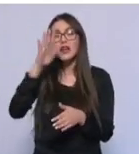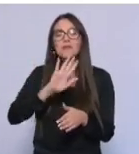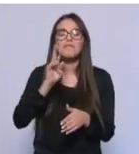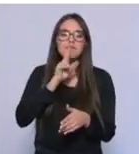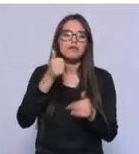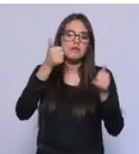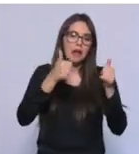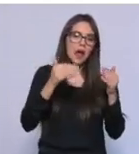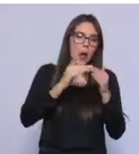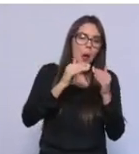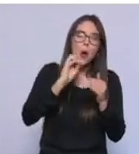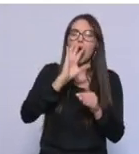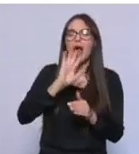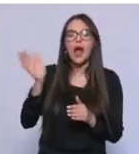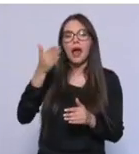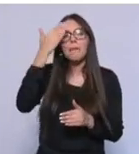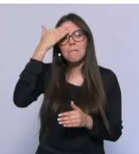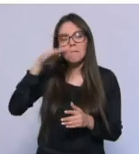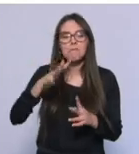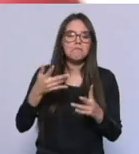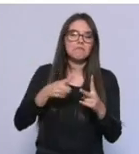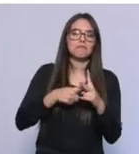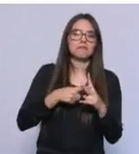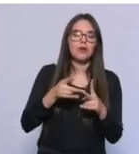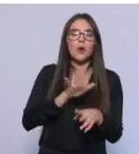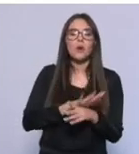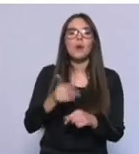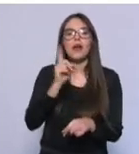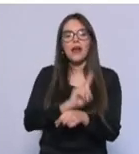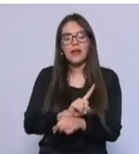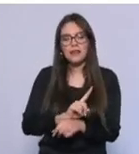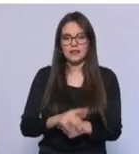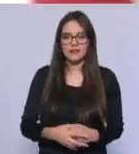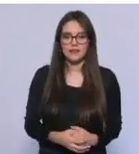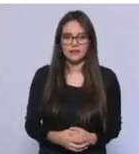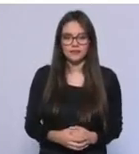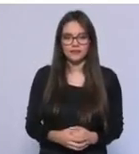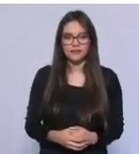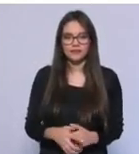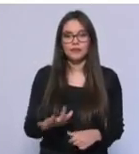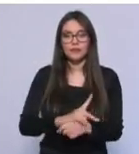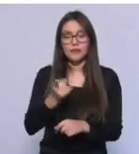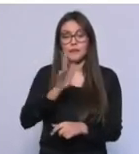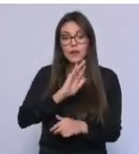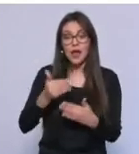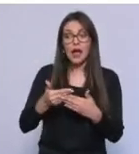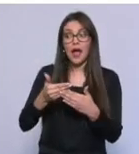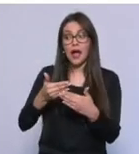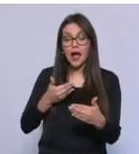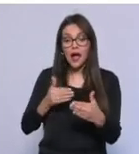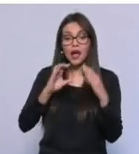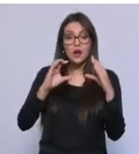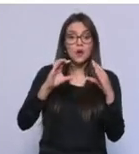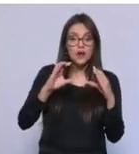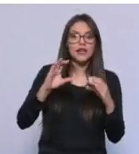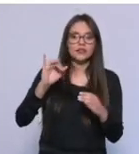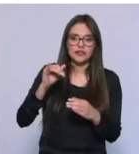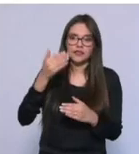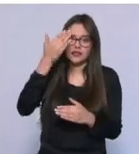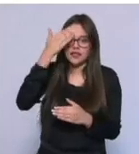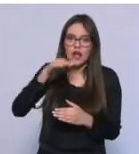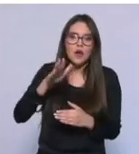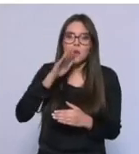Sí, ya sabemos más o menos los días. ¿Y para eso ustedes se previenen? Sí, también ya sabemos que no podemos salir